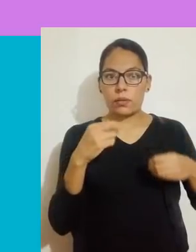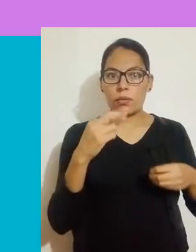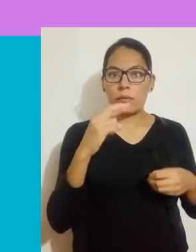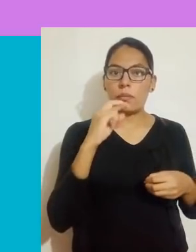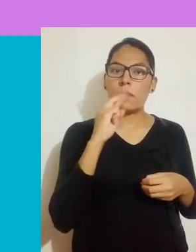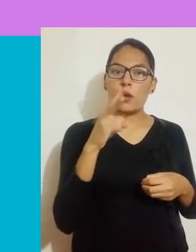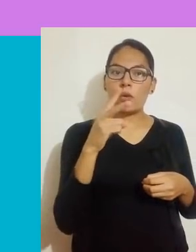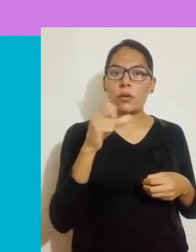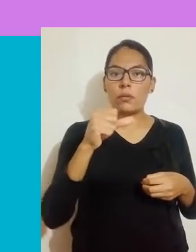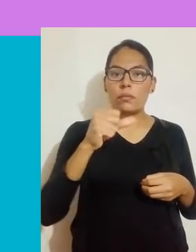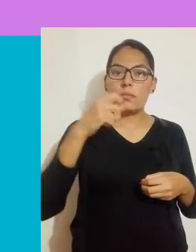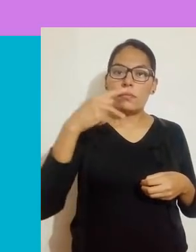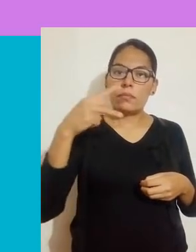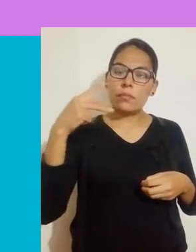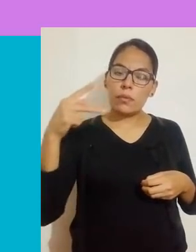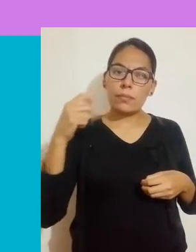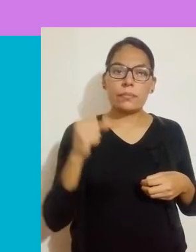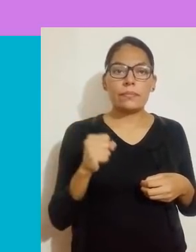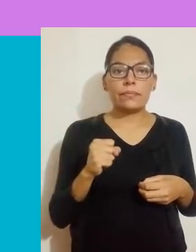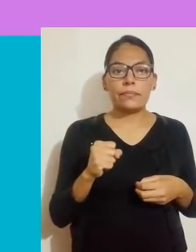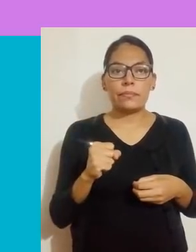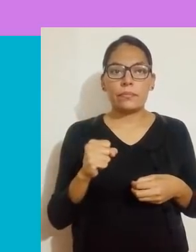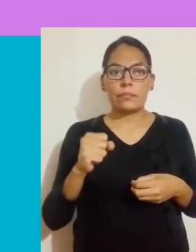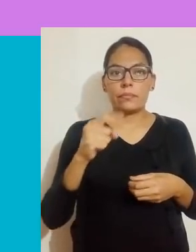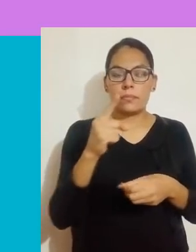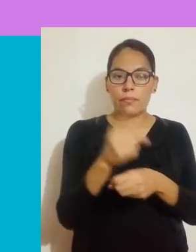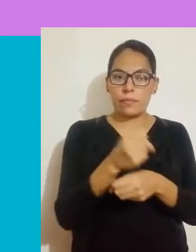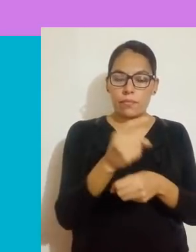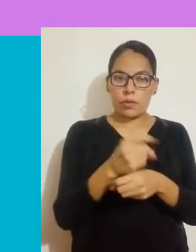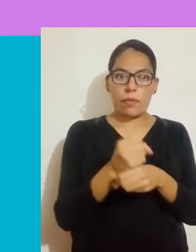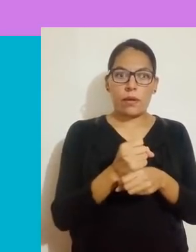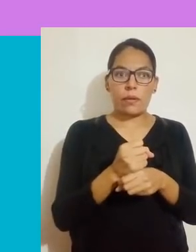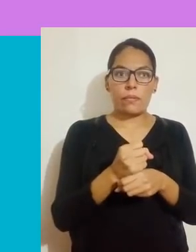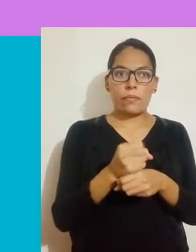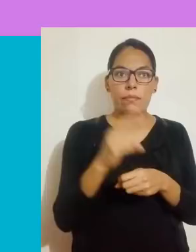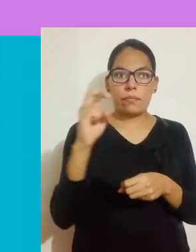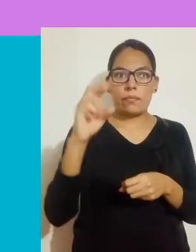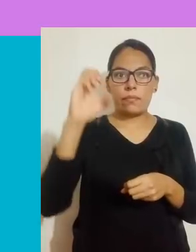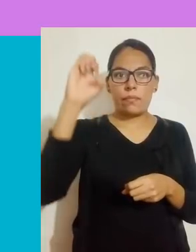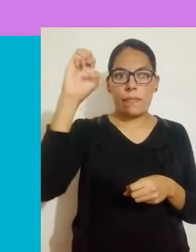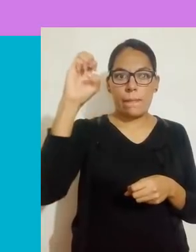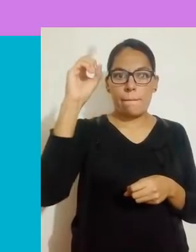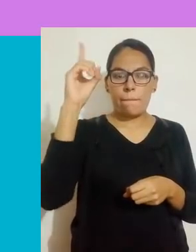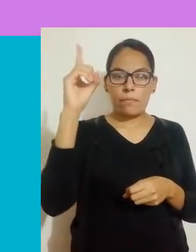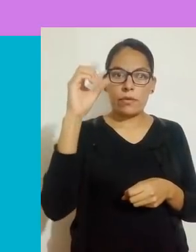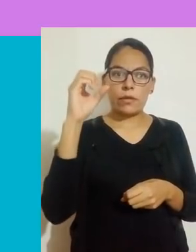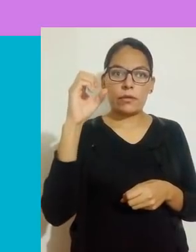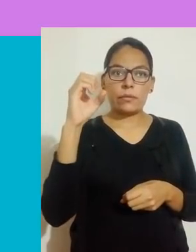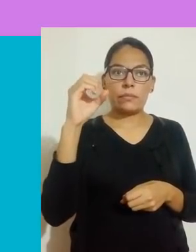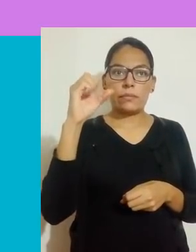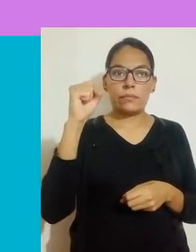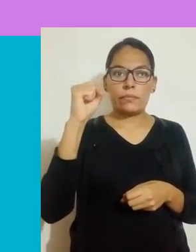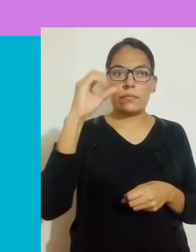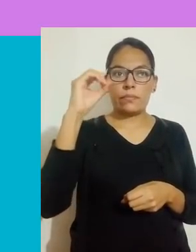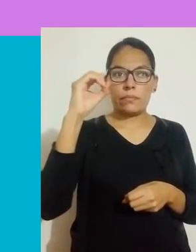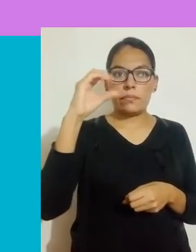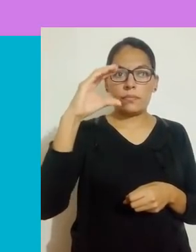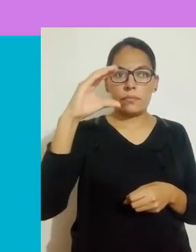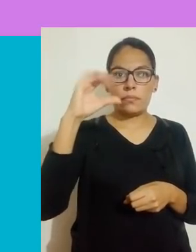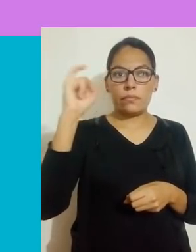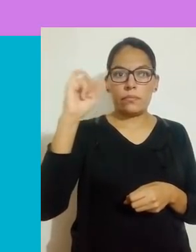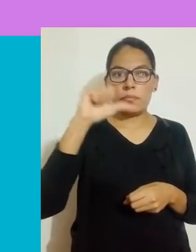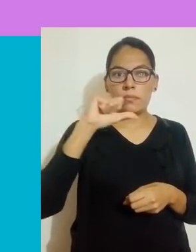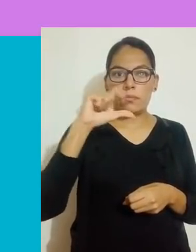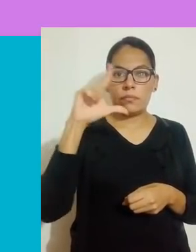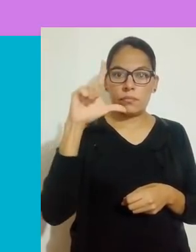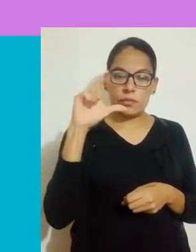la aplicación que mejor se adapte a tus necesidades u objetivos pedagógicos. La primera es